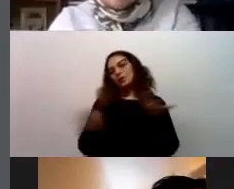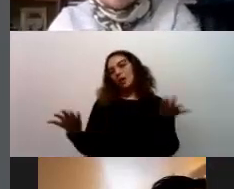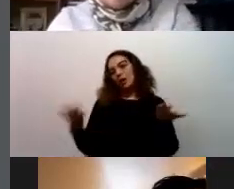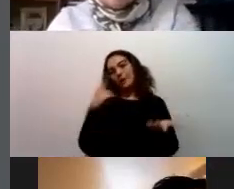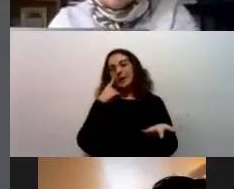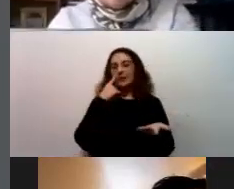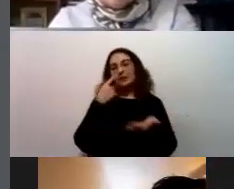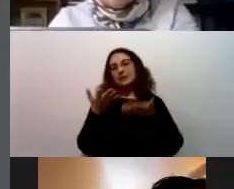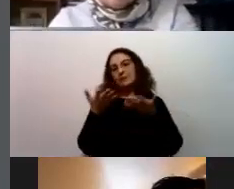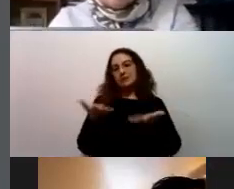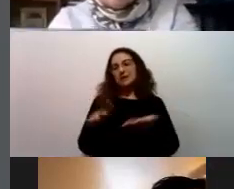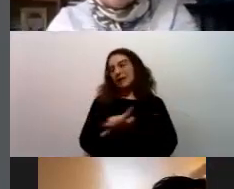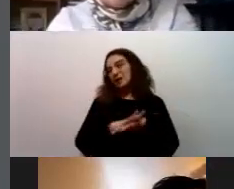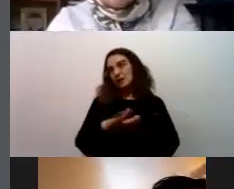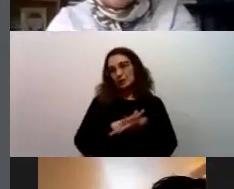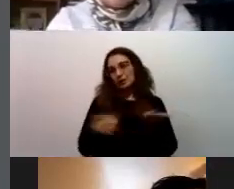Es fundamental.